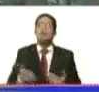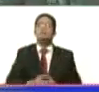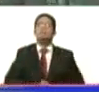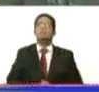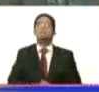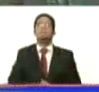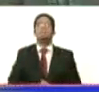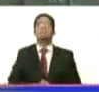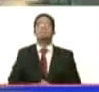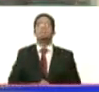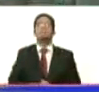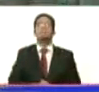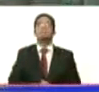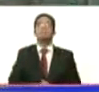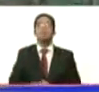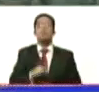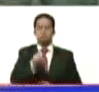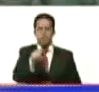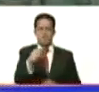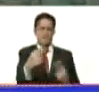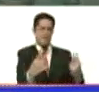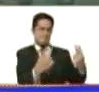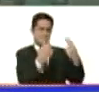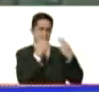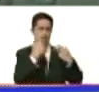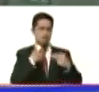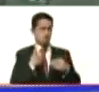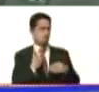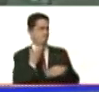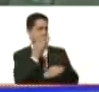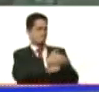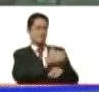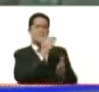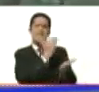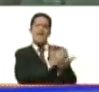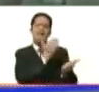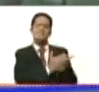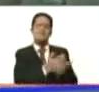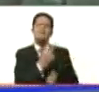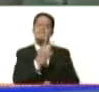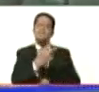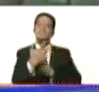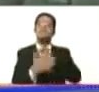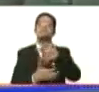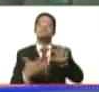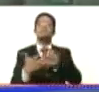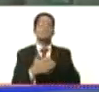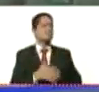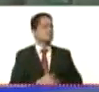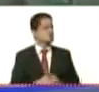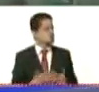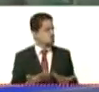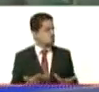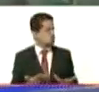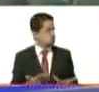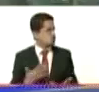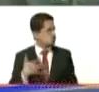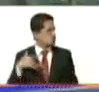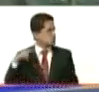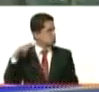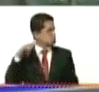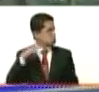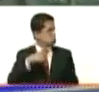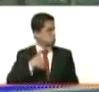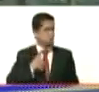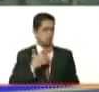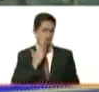En estos días, bueno, ustedes me vieron, ¿no?, que pasé por el 23, Katia, y yo creía que estaba en Bagdad. Dije, ¿será que me vine en un avión dormido y no me di